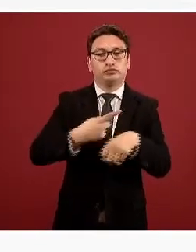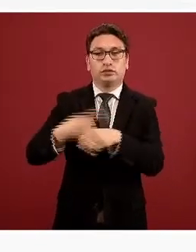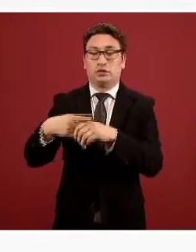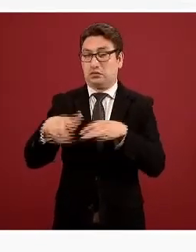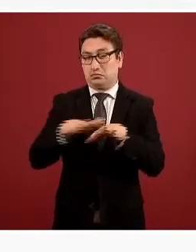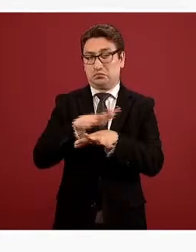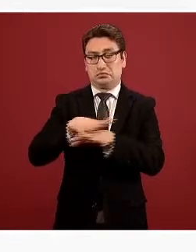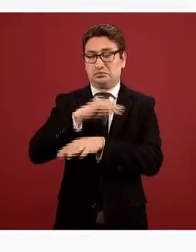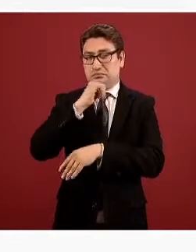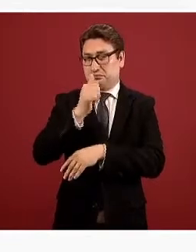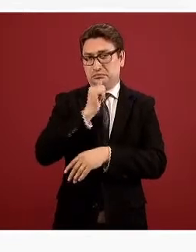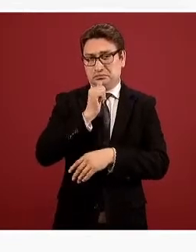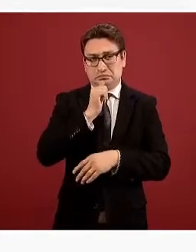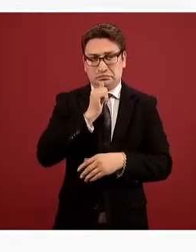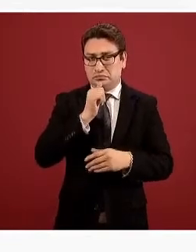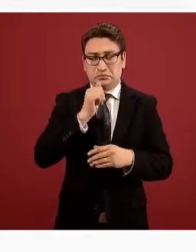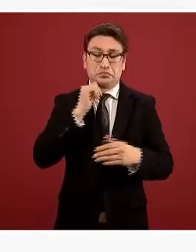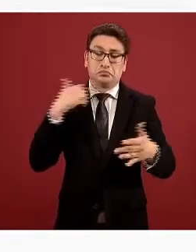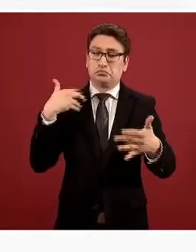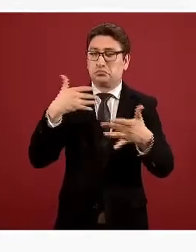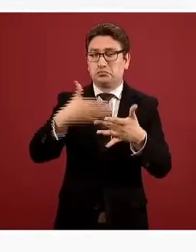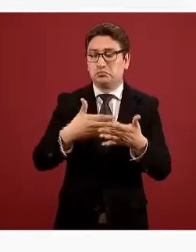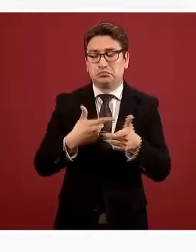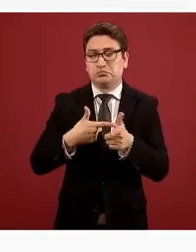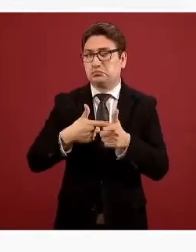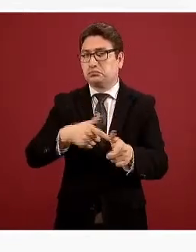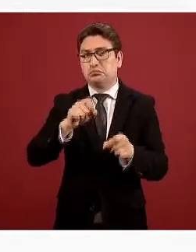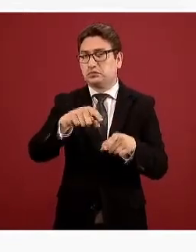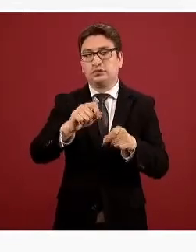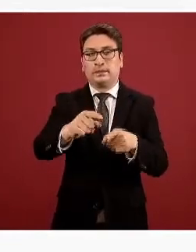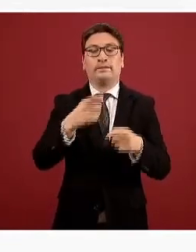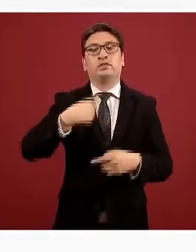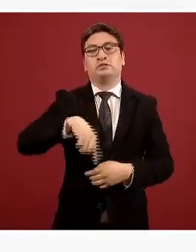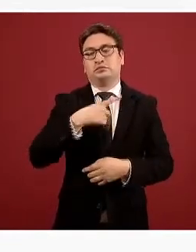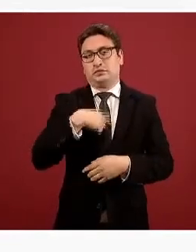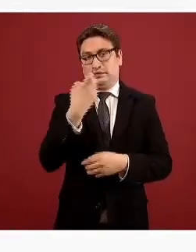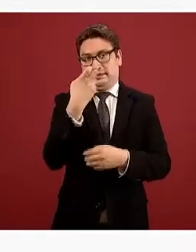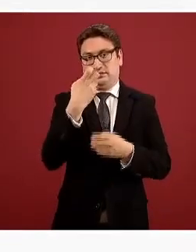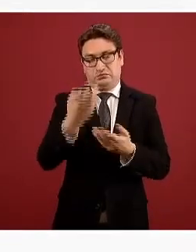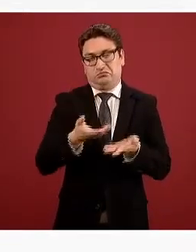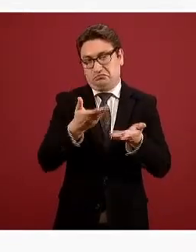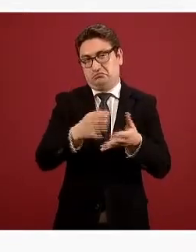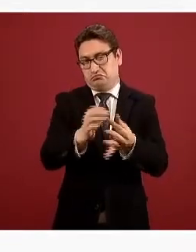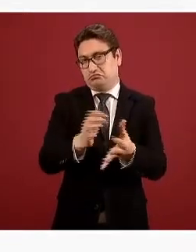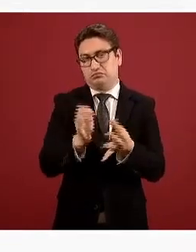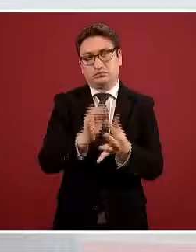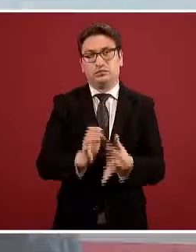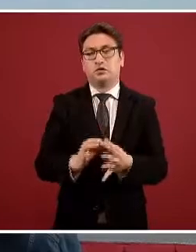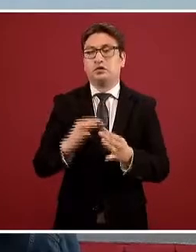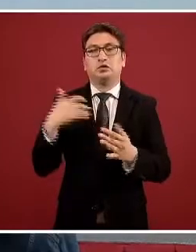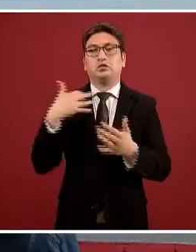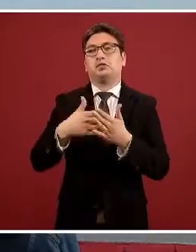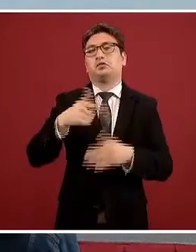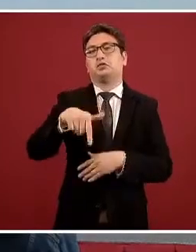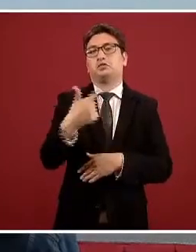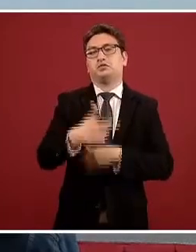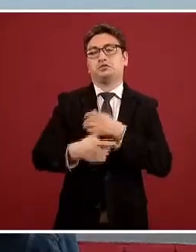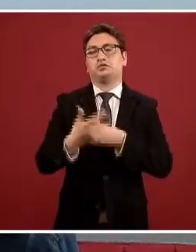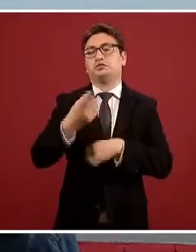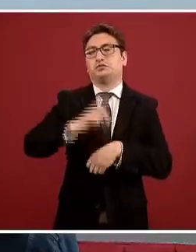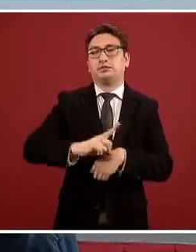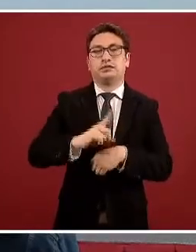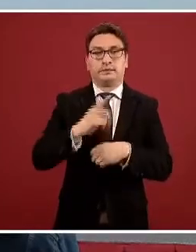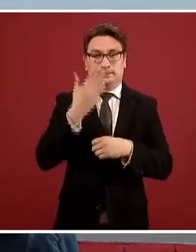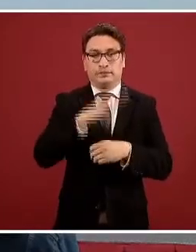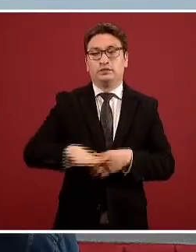cambios significativos en los últimos días y esta es la misma idea que hemos estado transmitiendo por lo menos en los últimos 12 días de que la